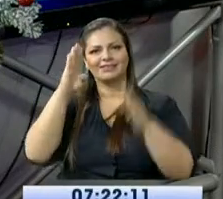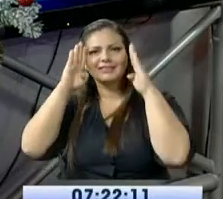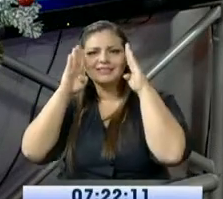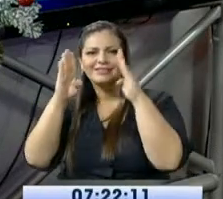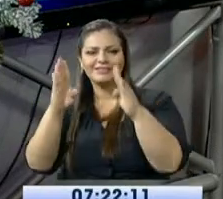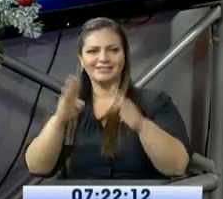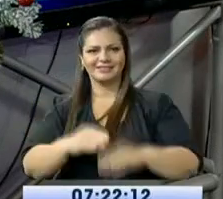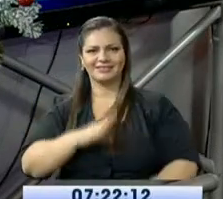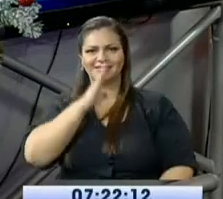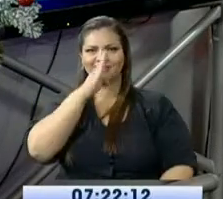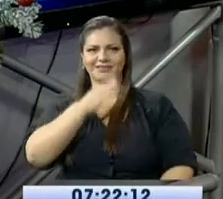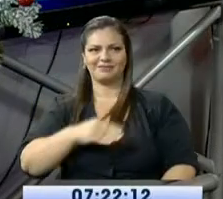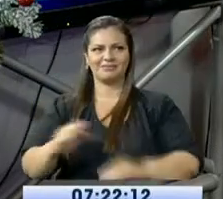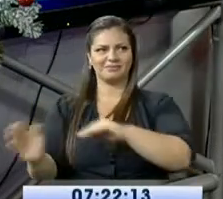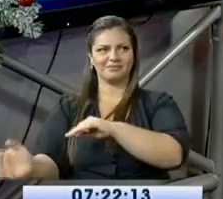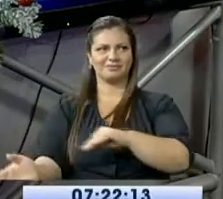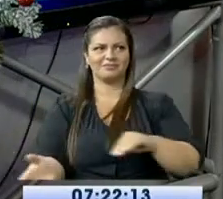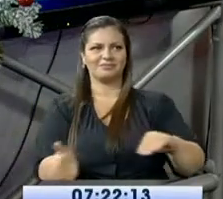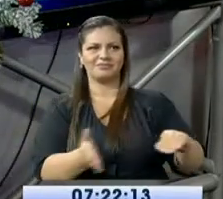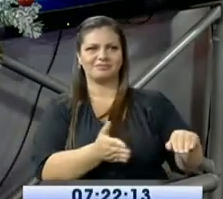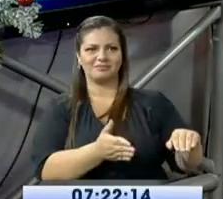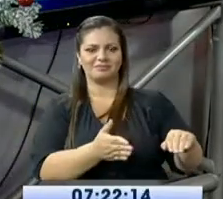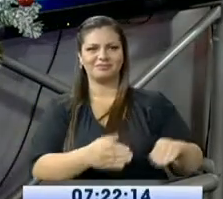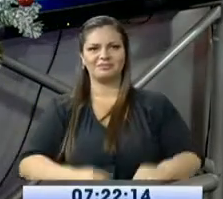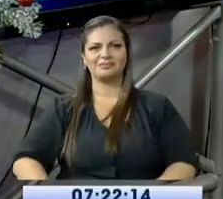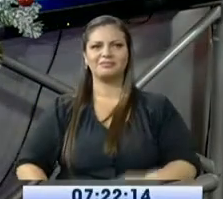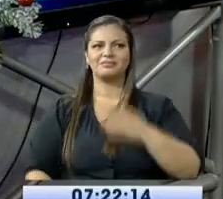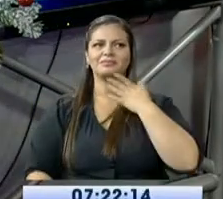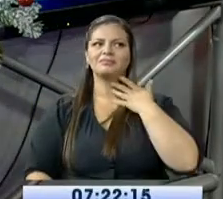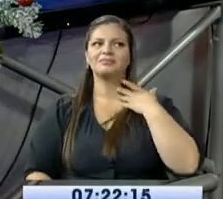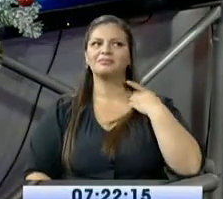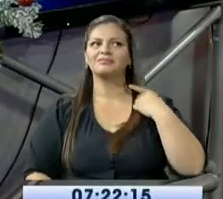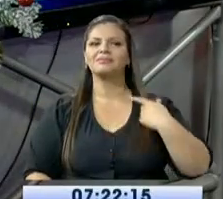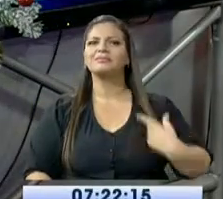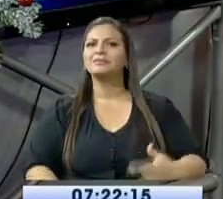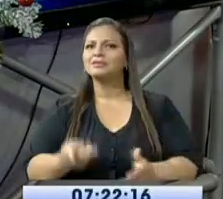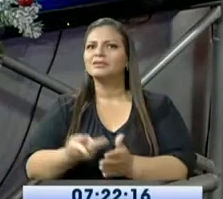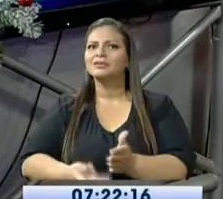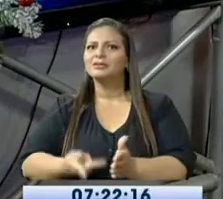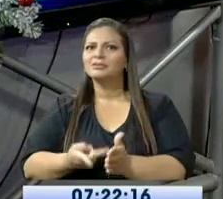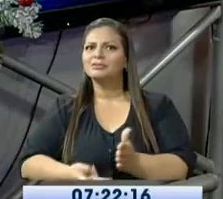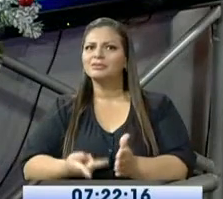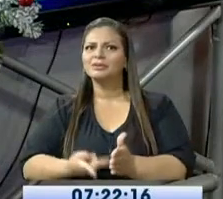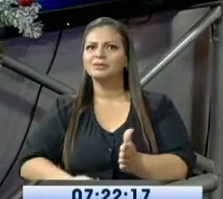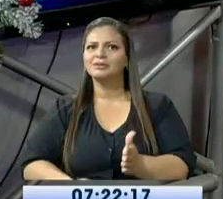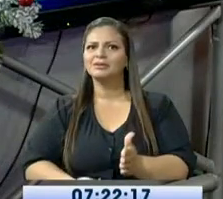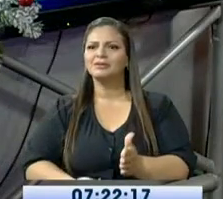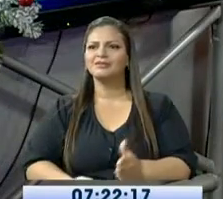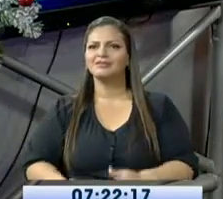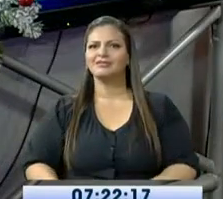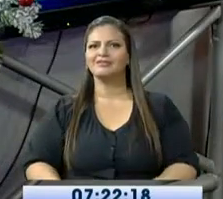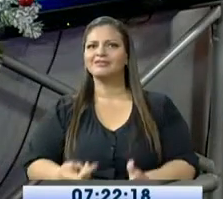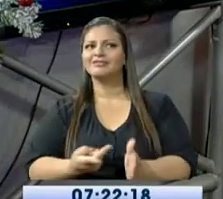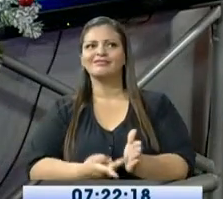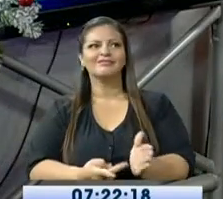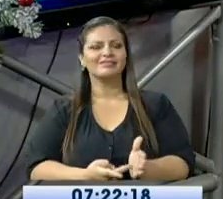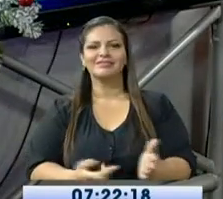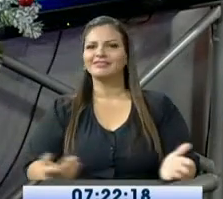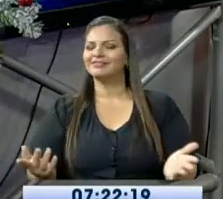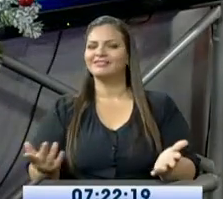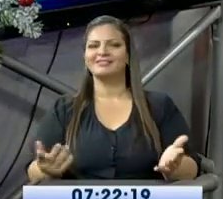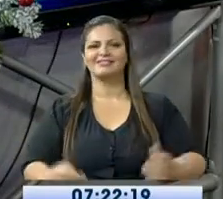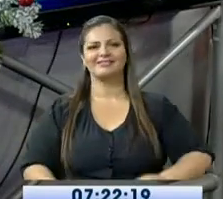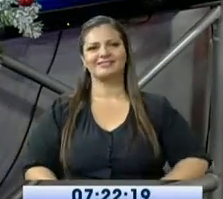información, a ver. ¿Qué pasó? Sí, se fue la micro. Está un poco rebelde. Está un poquito rebelde el día de